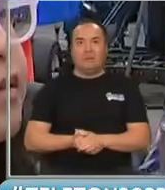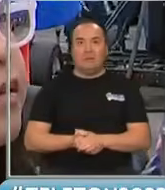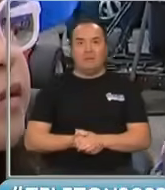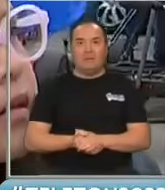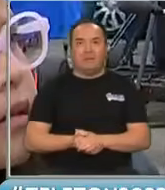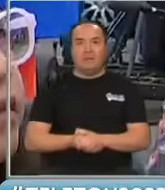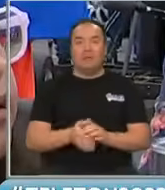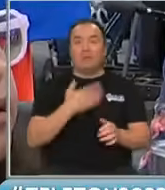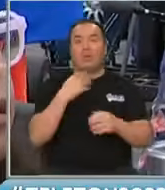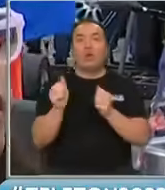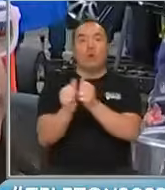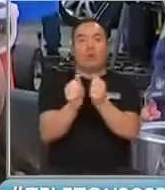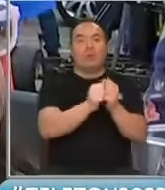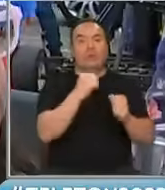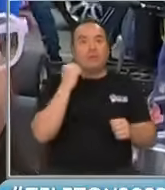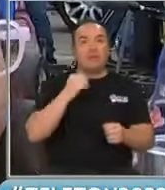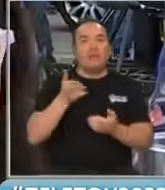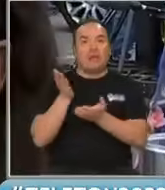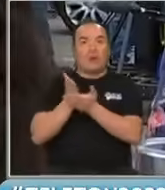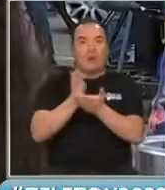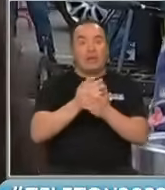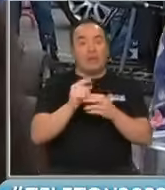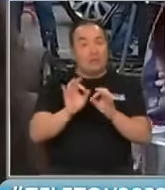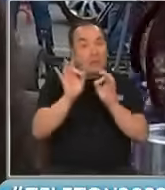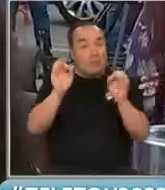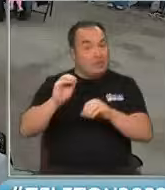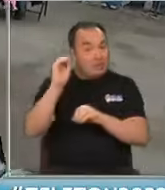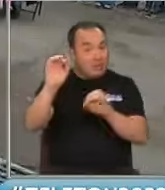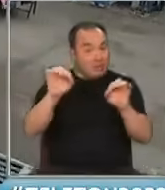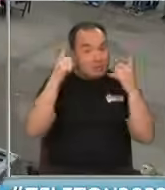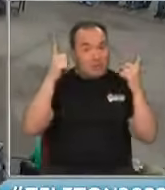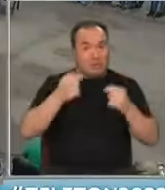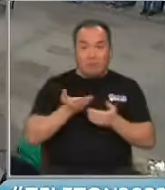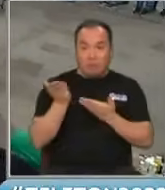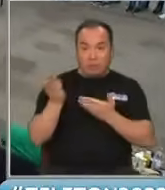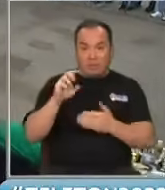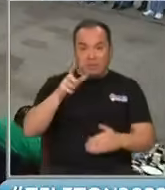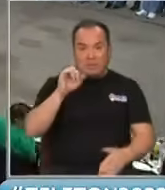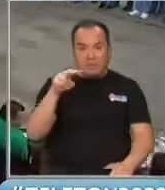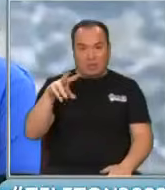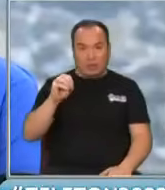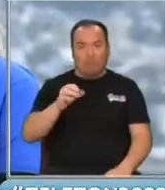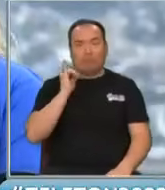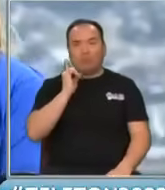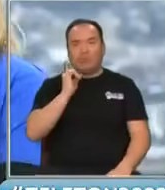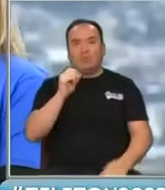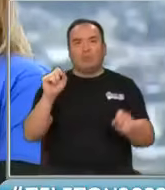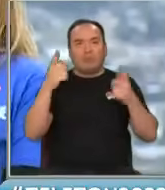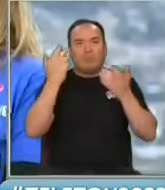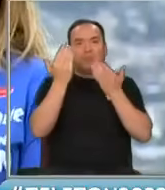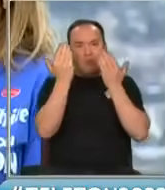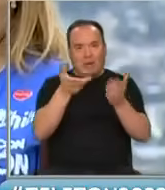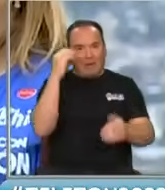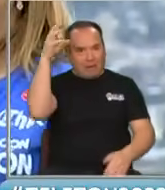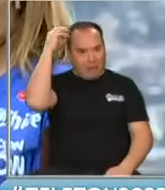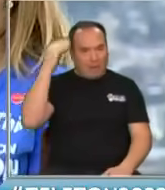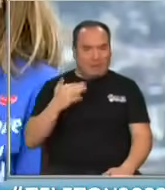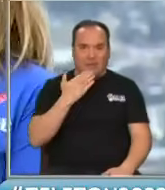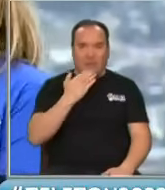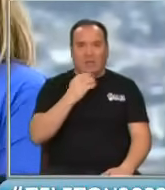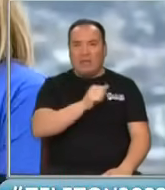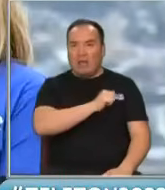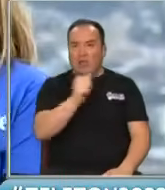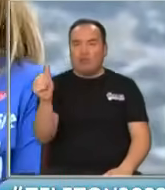muy especial. Gino Costa está listo ahí. Adelante, Gino. Sí, don Francisco, una sorpresa para Amanda y también para todo nuestro país, para toda